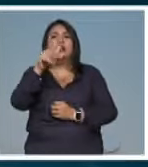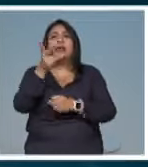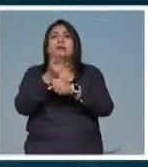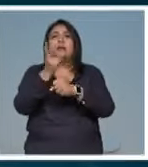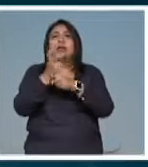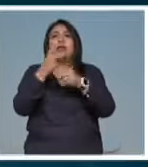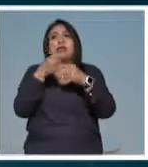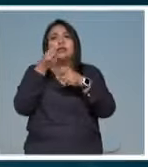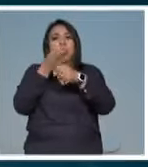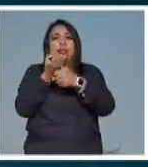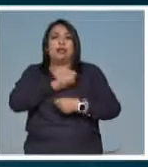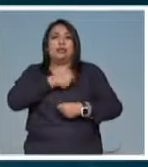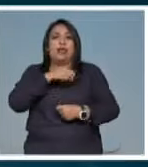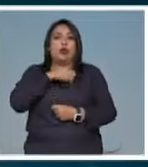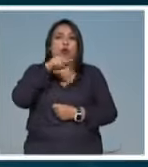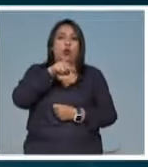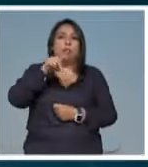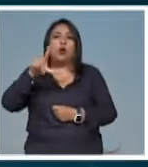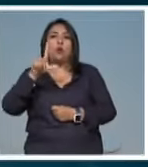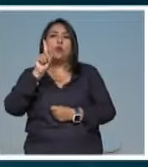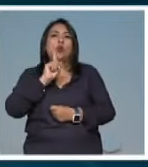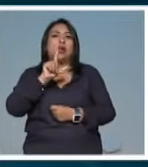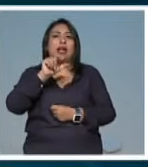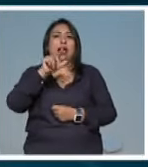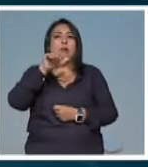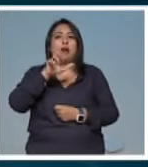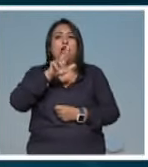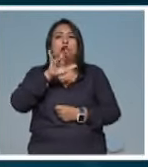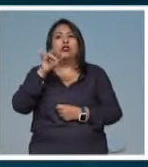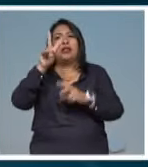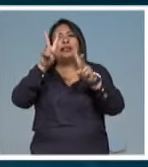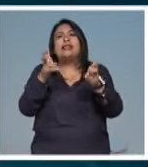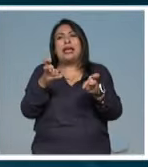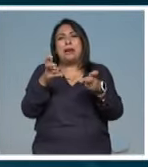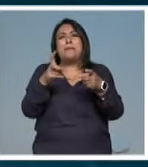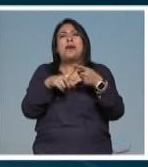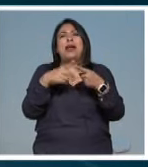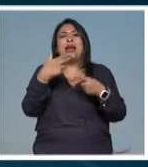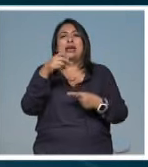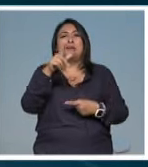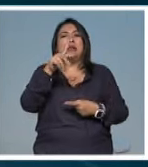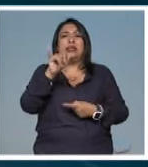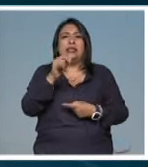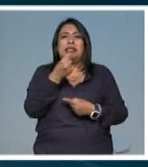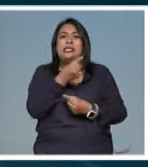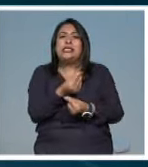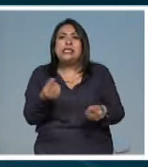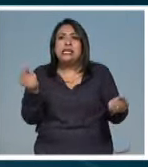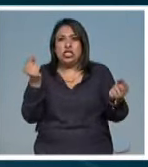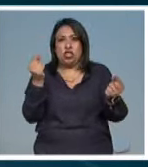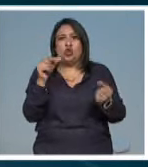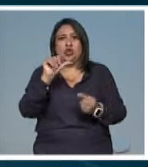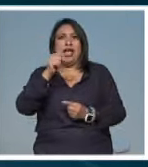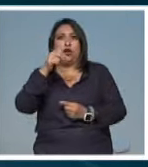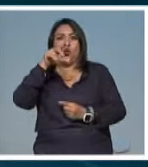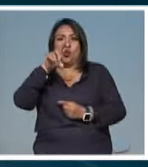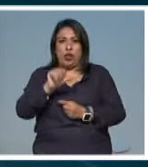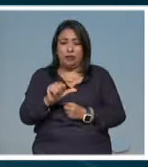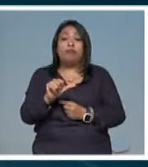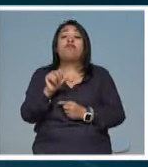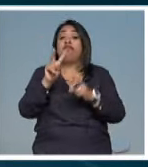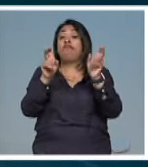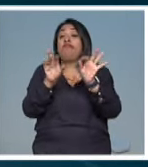a la secretaria de Salud de Nuevo León, Alma Rosa Marroquín Escamilla, para hablar sobre la hepatitis infantil aguda.